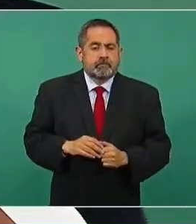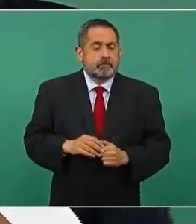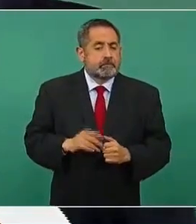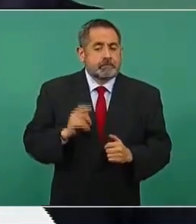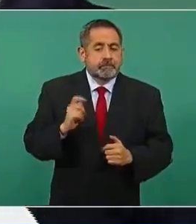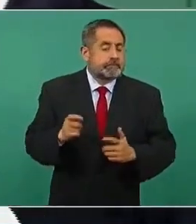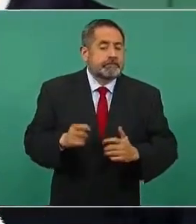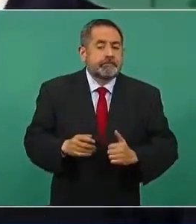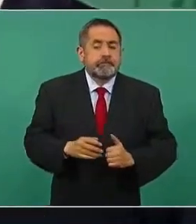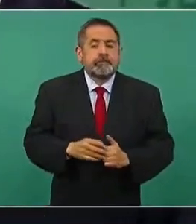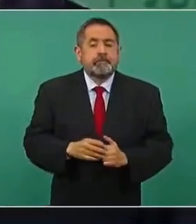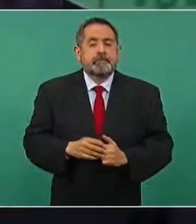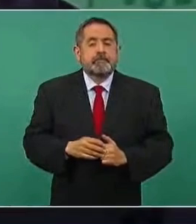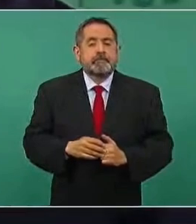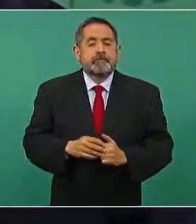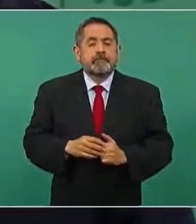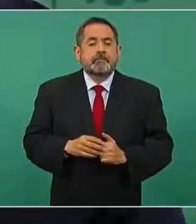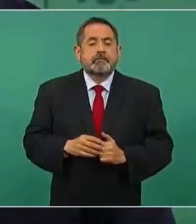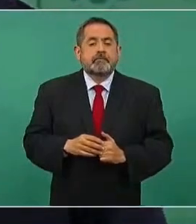hasta